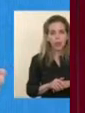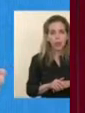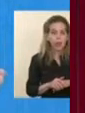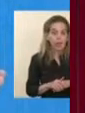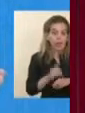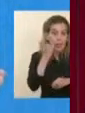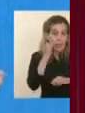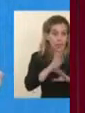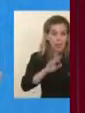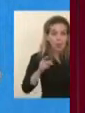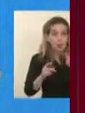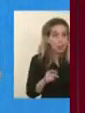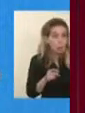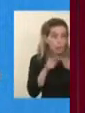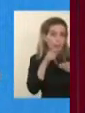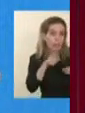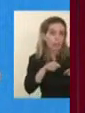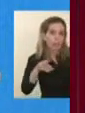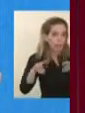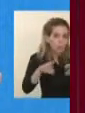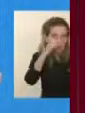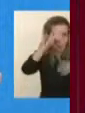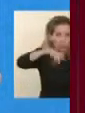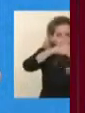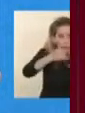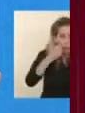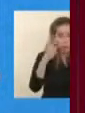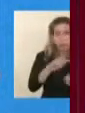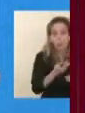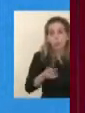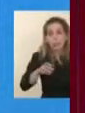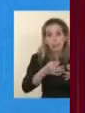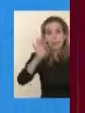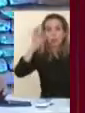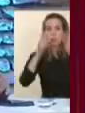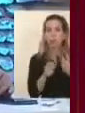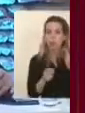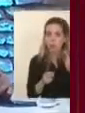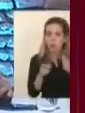de diciembre del 2010 y nada aplaudiendo el presidente fernández lo dije en mi discurso